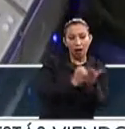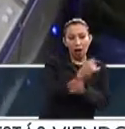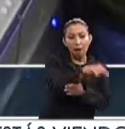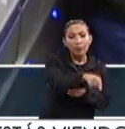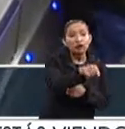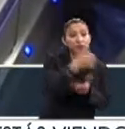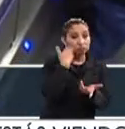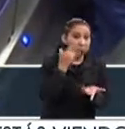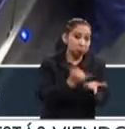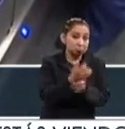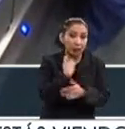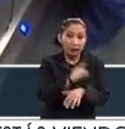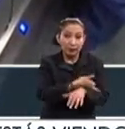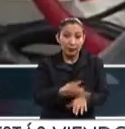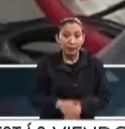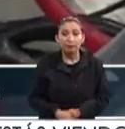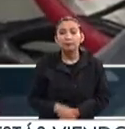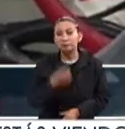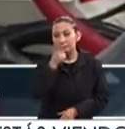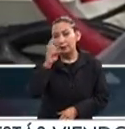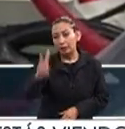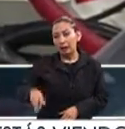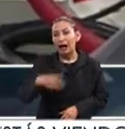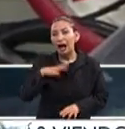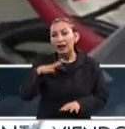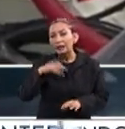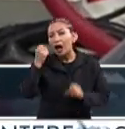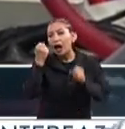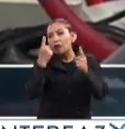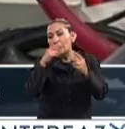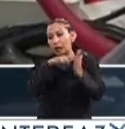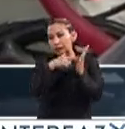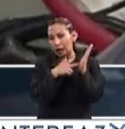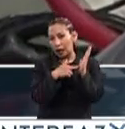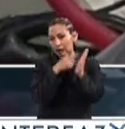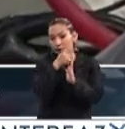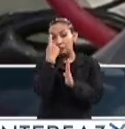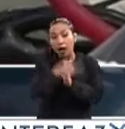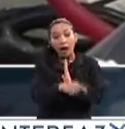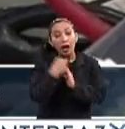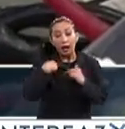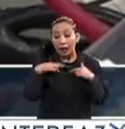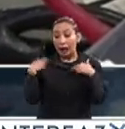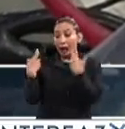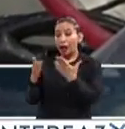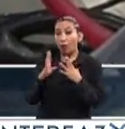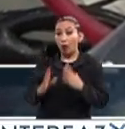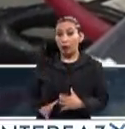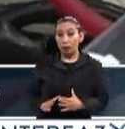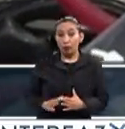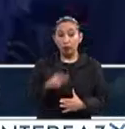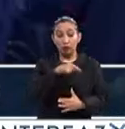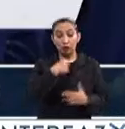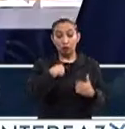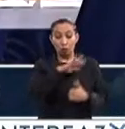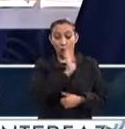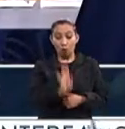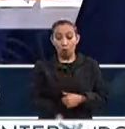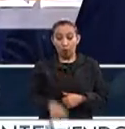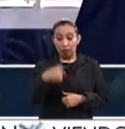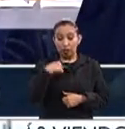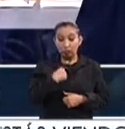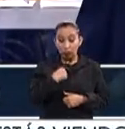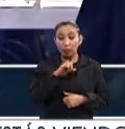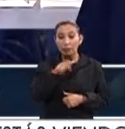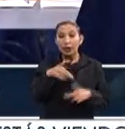embargo, sí tiene, como decía Omar, que haber ciertas condiciones, ¿no? en el paciente que fallece para que pueda donar sus órganos,